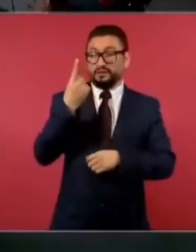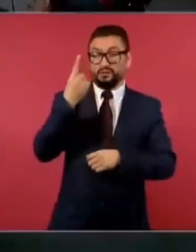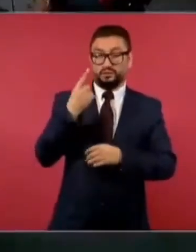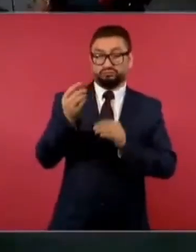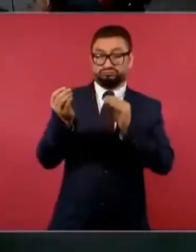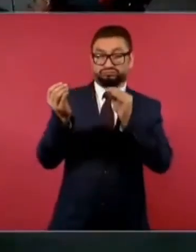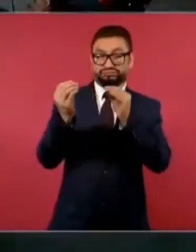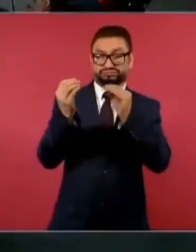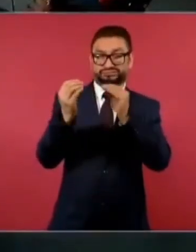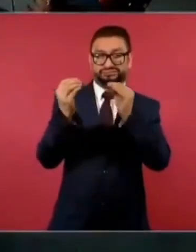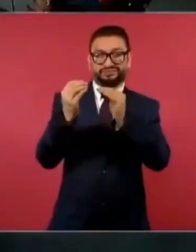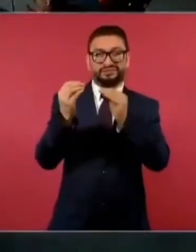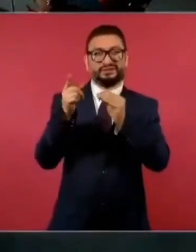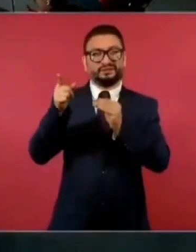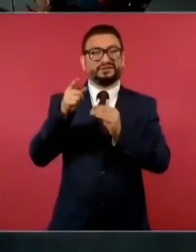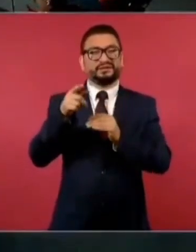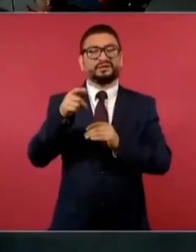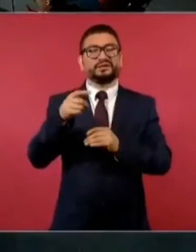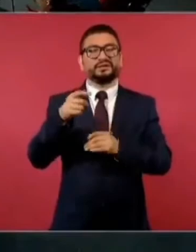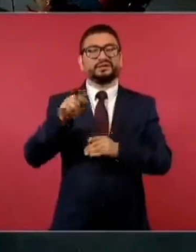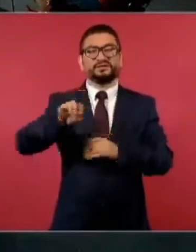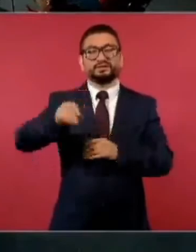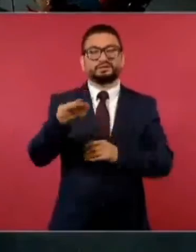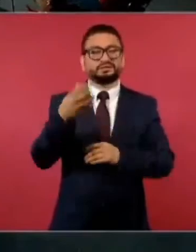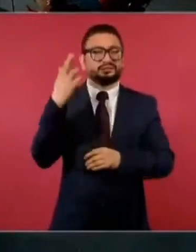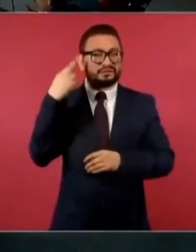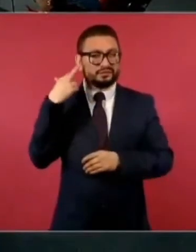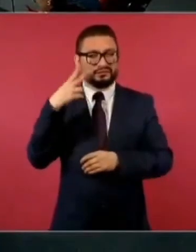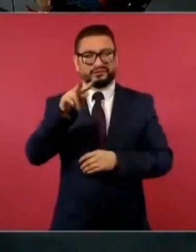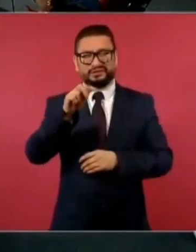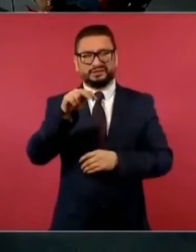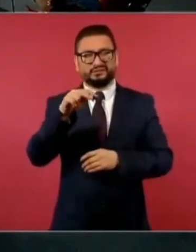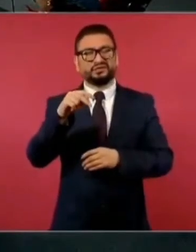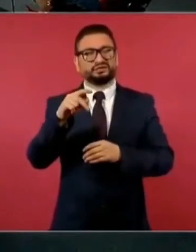en un programa de radio, de televisión,